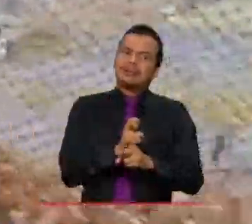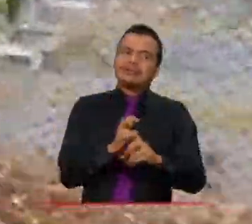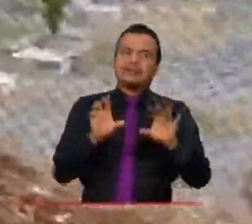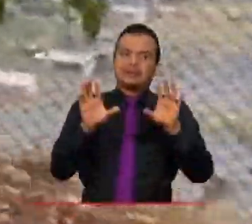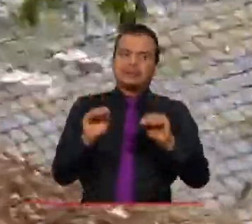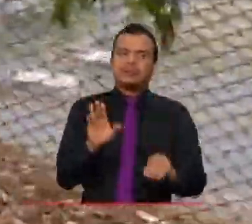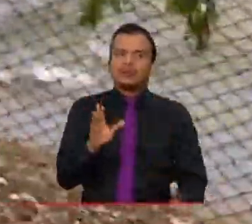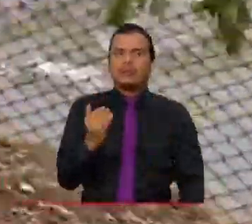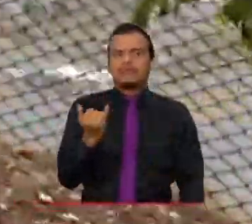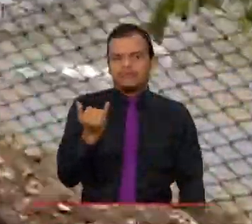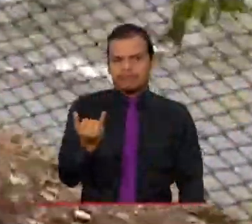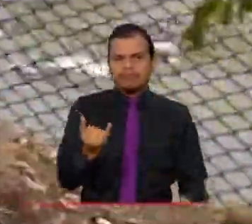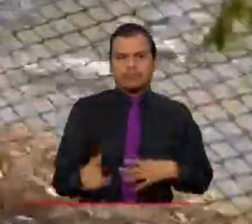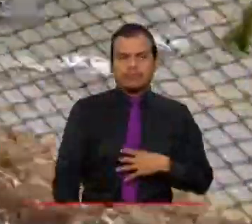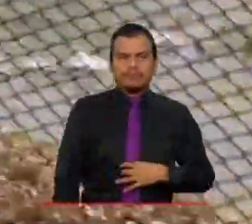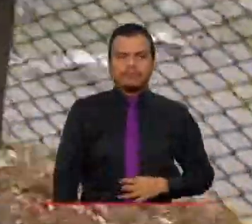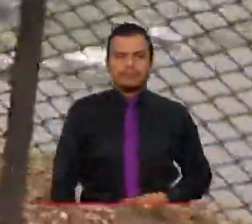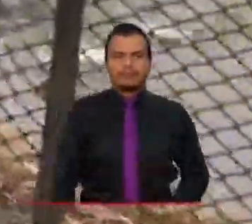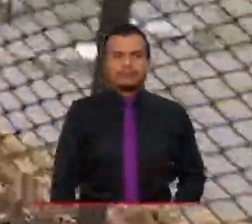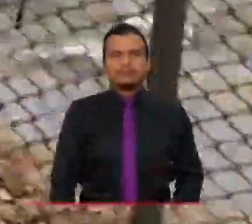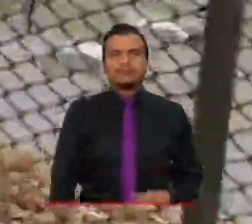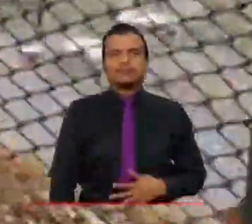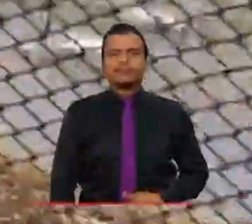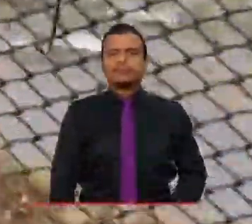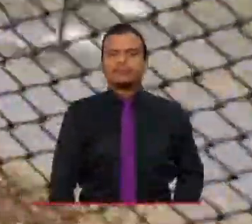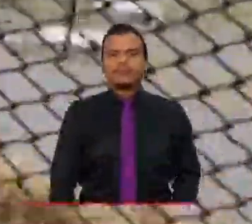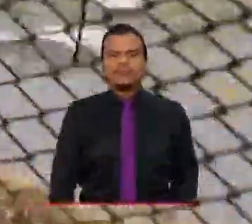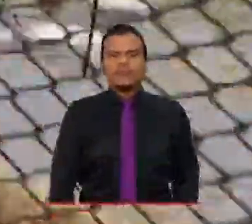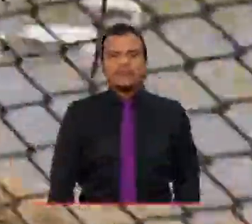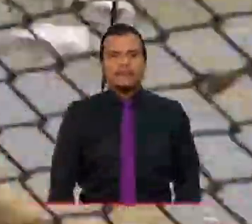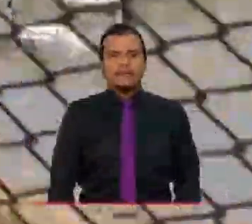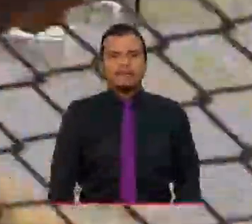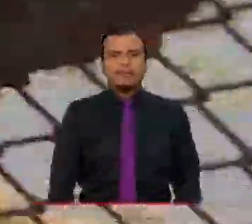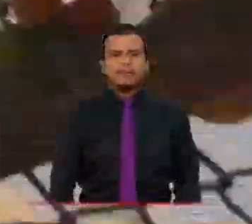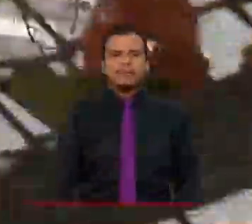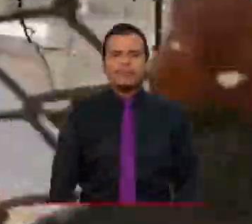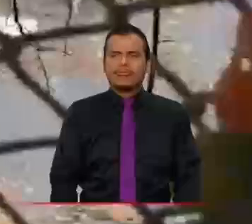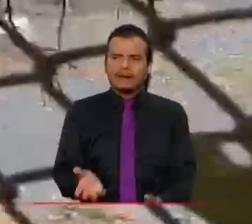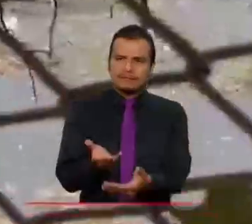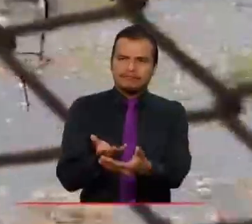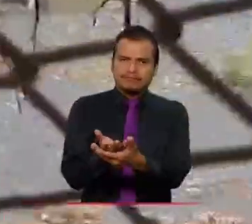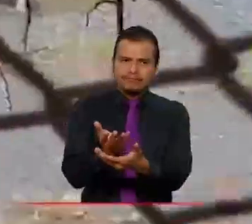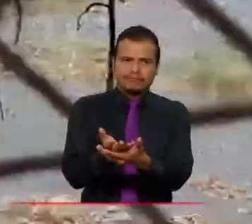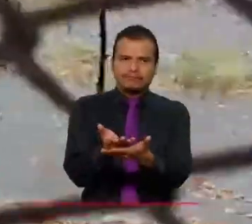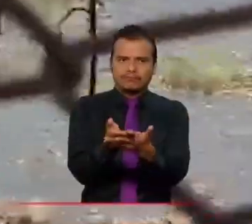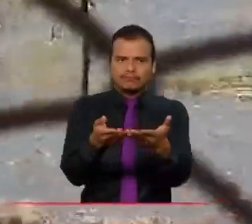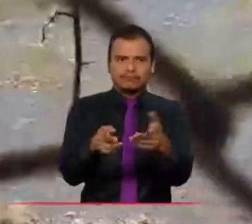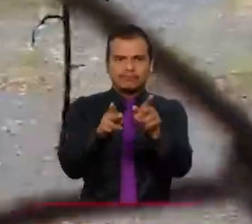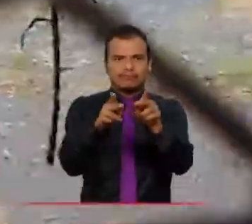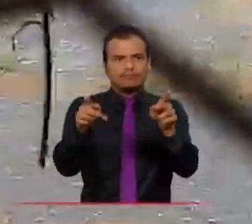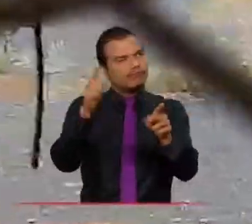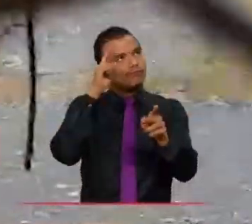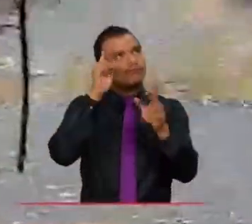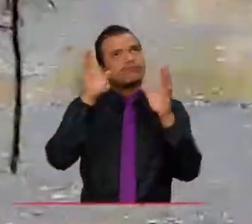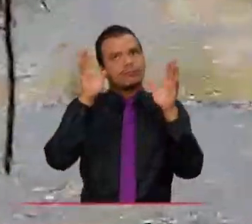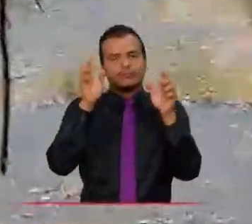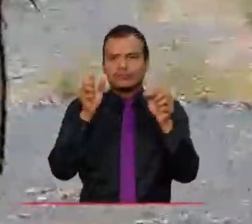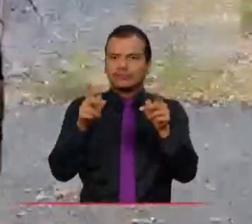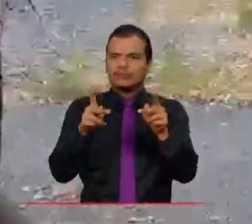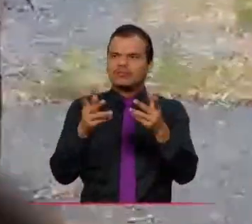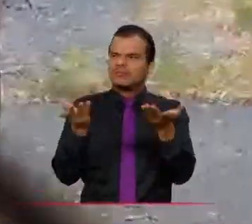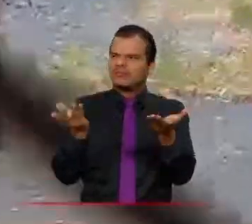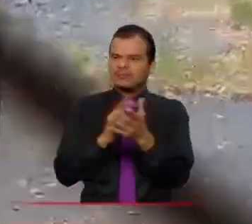siempre fue un poco difícil Sargento para finalizar con usted recomendaciones muy específicas para que la gente las tenga allí presentes